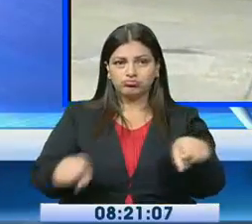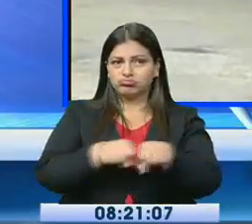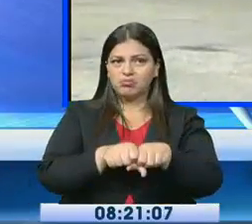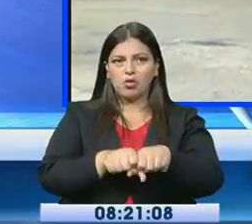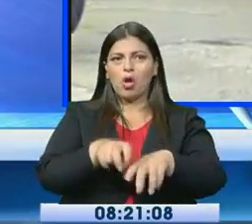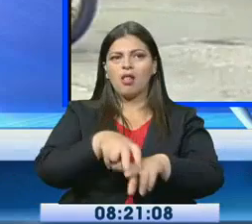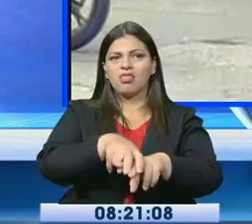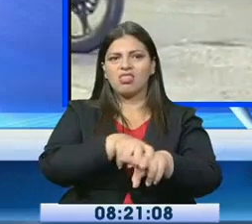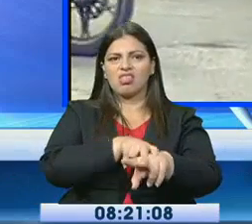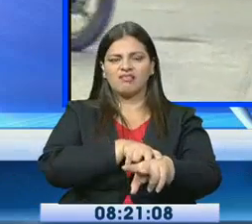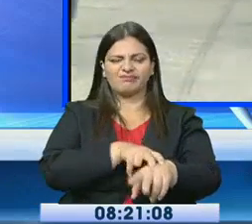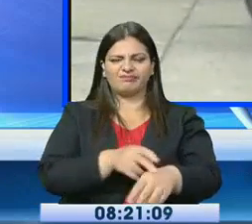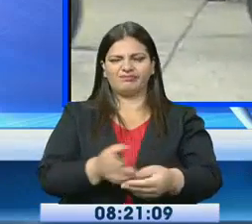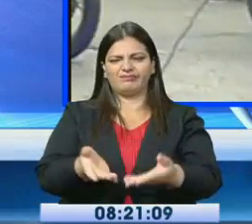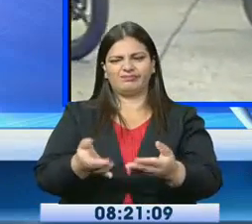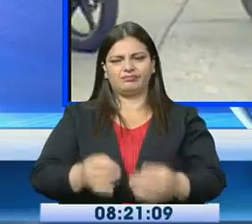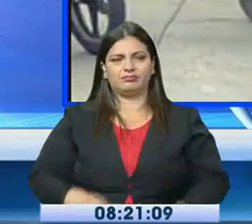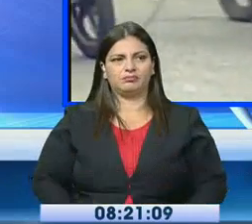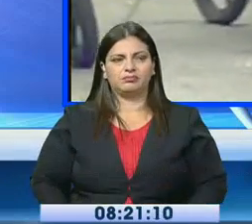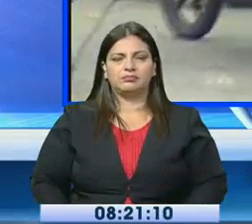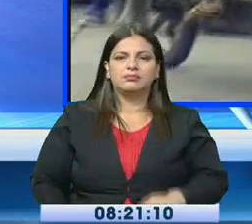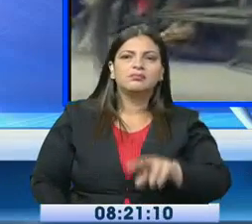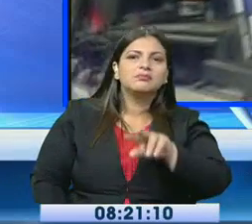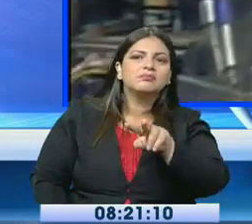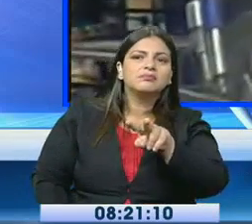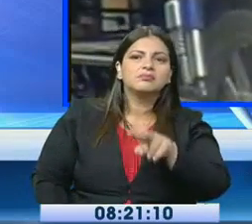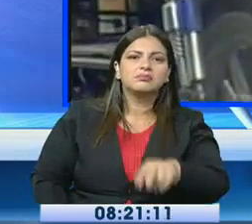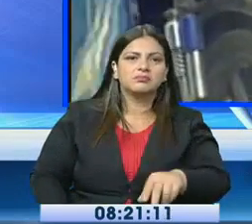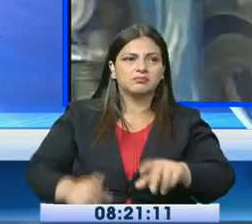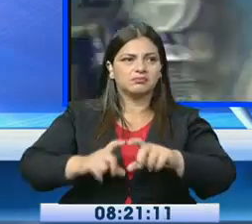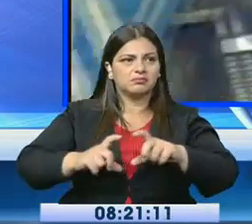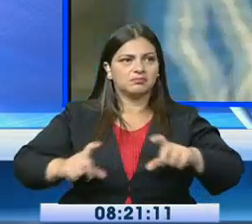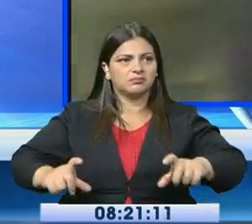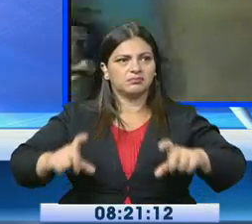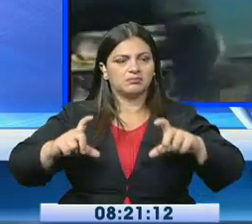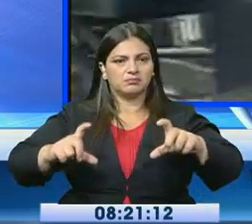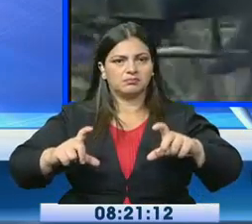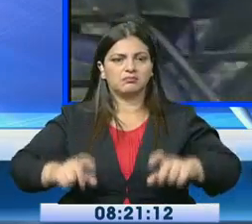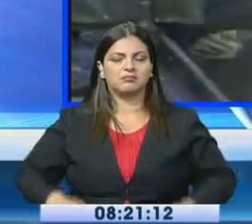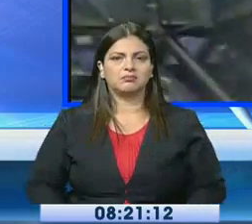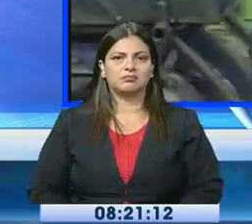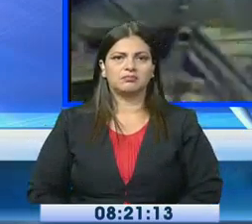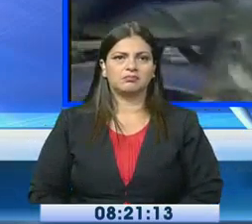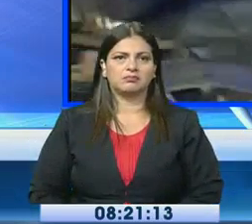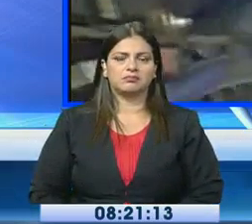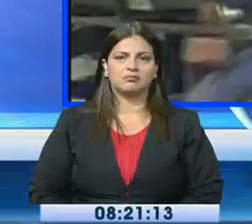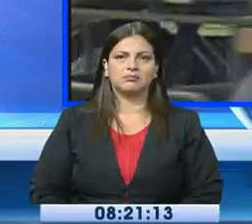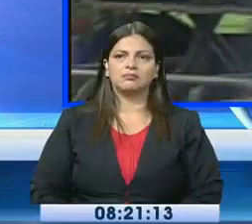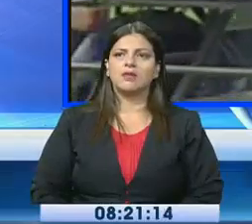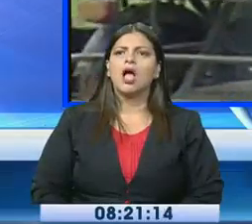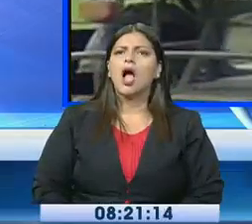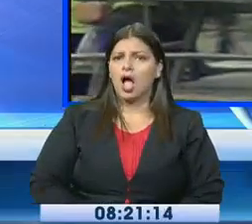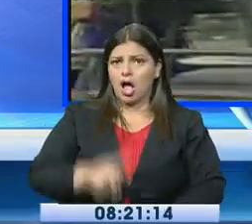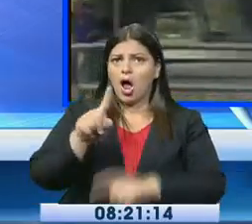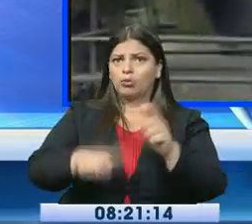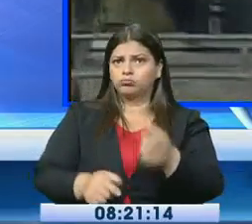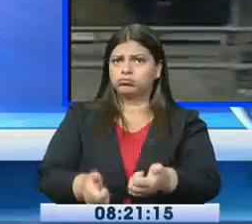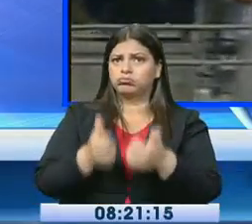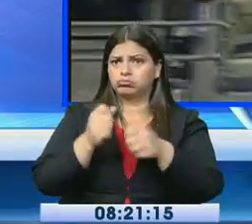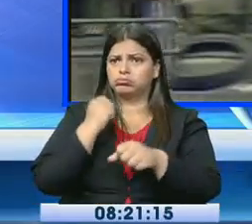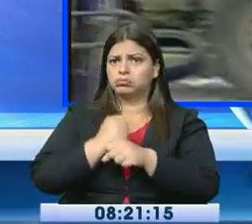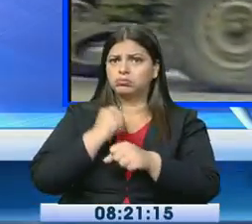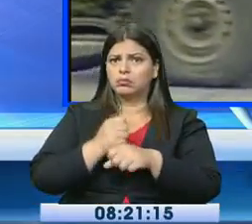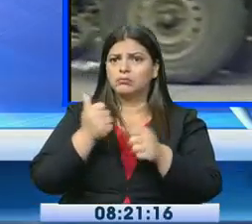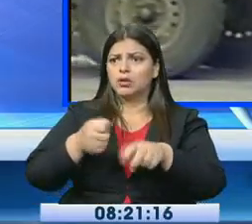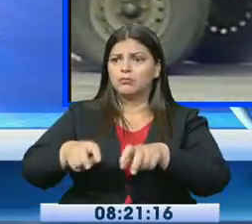placa. Por lo menos tiene placa. El de atrás no lo sé. Y los conductores que sí están regularizados deberían denunciar, Enrique, porque esto se hace